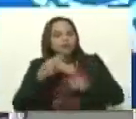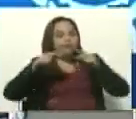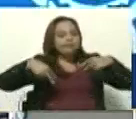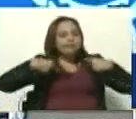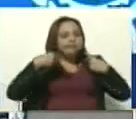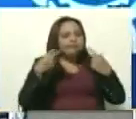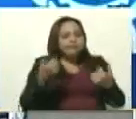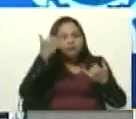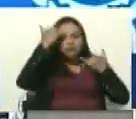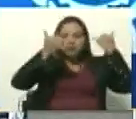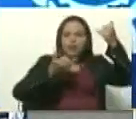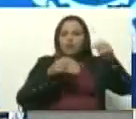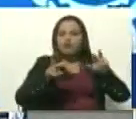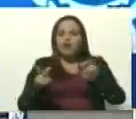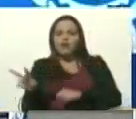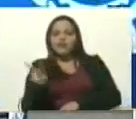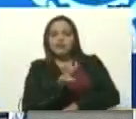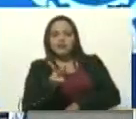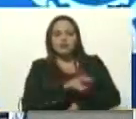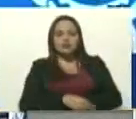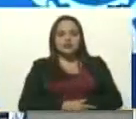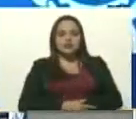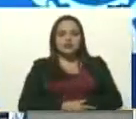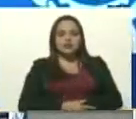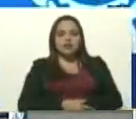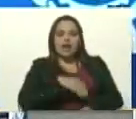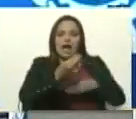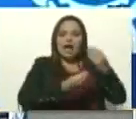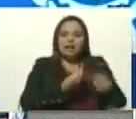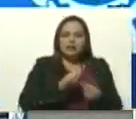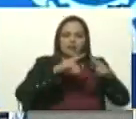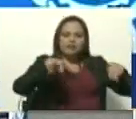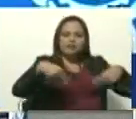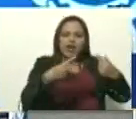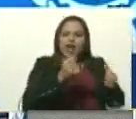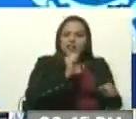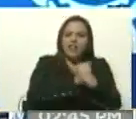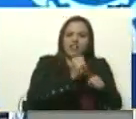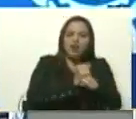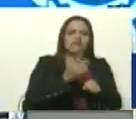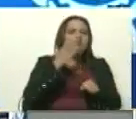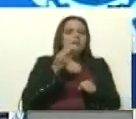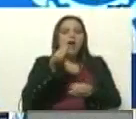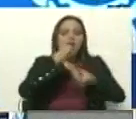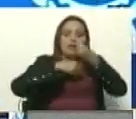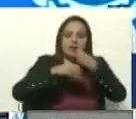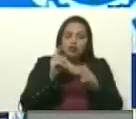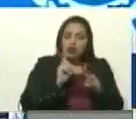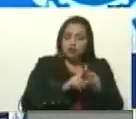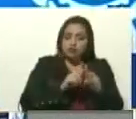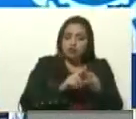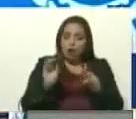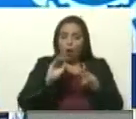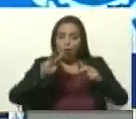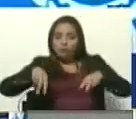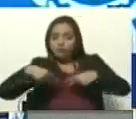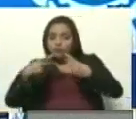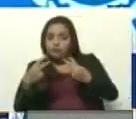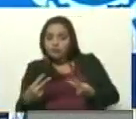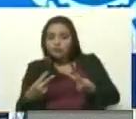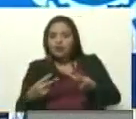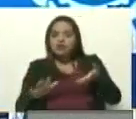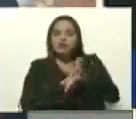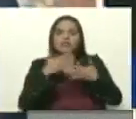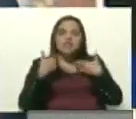a Venezuela, reinventarnos en lo productivo para la producción de alimentos, reinventarnos en